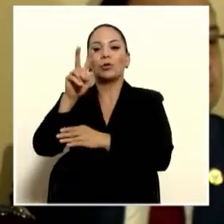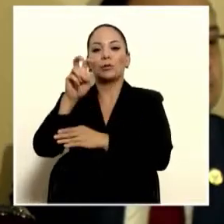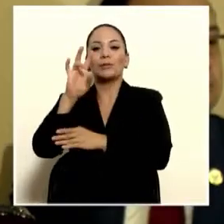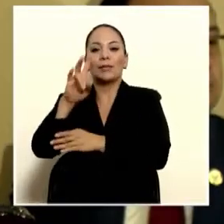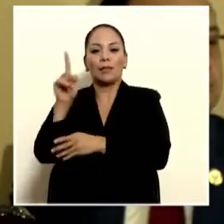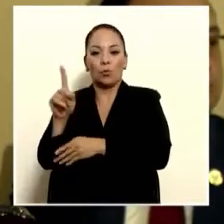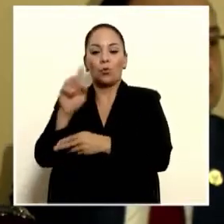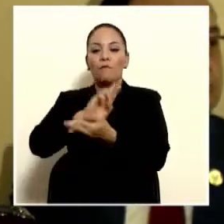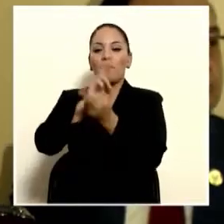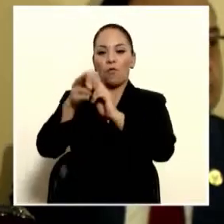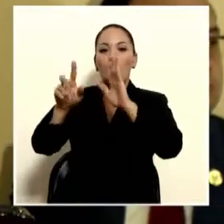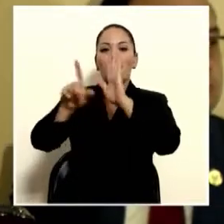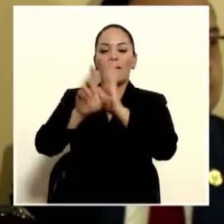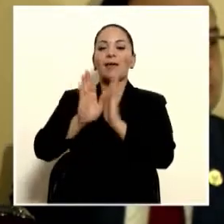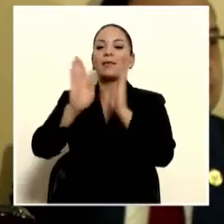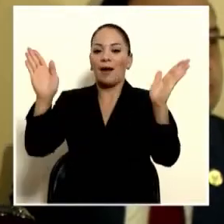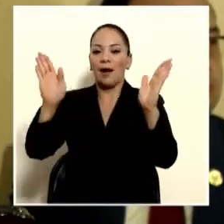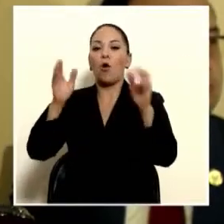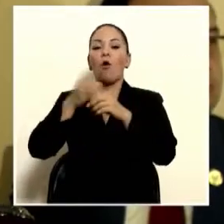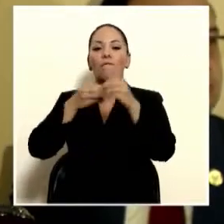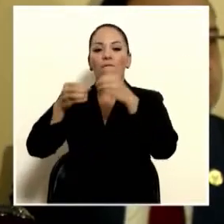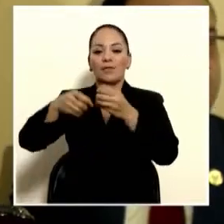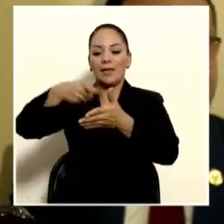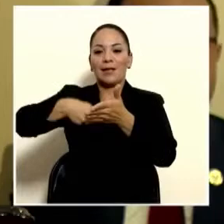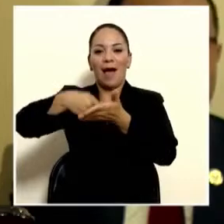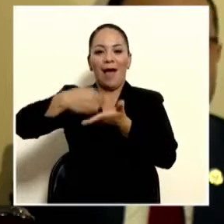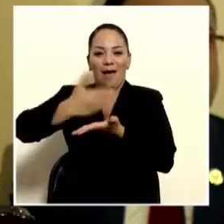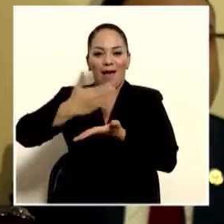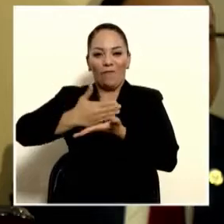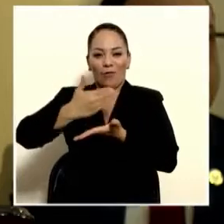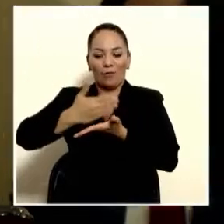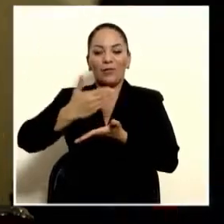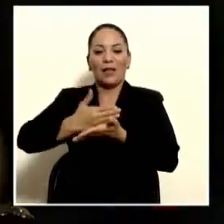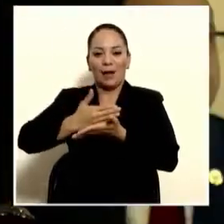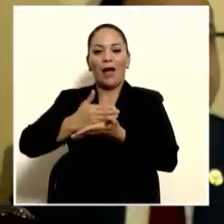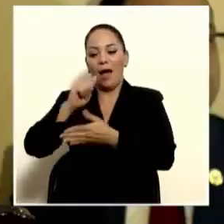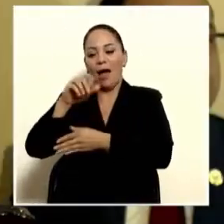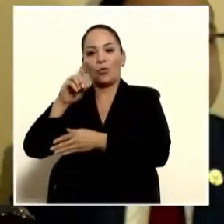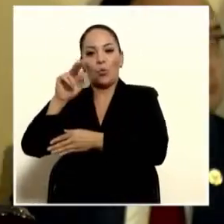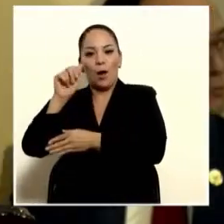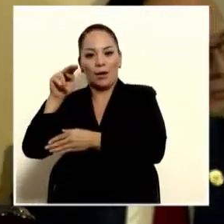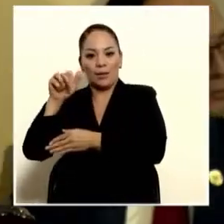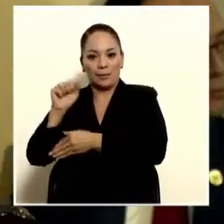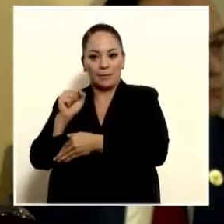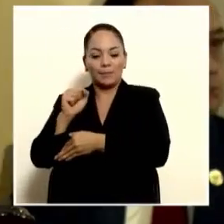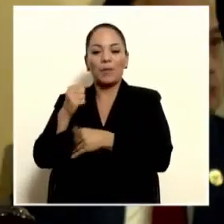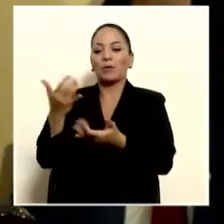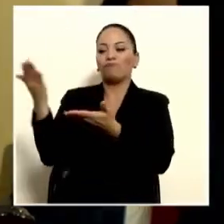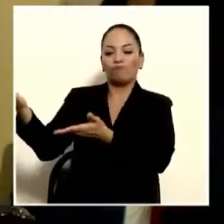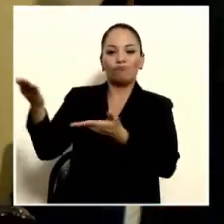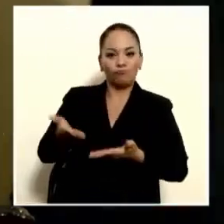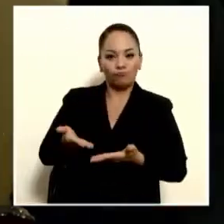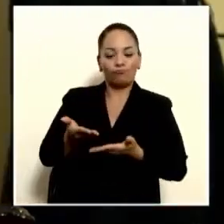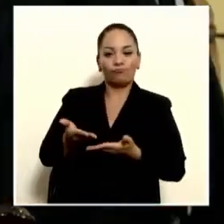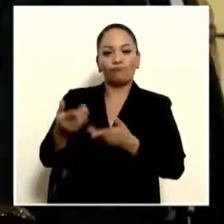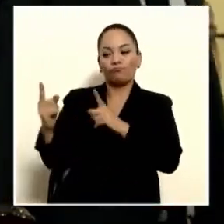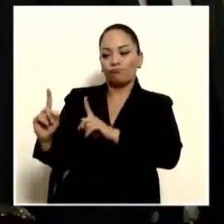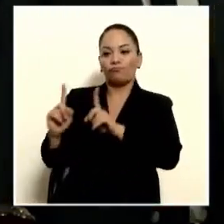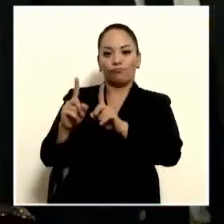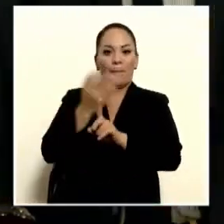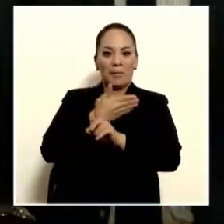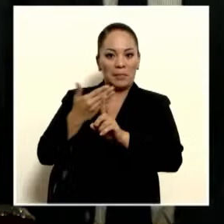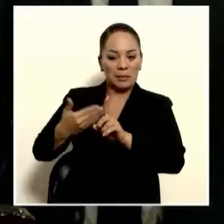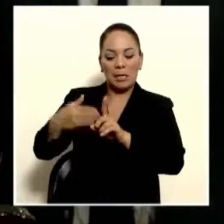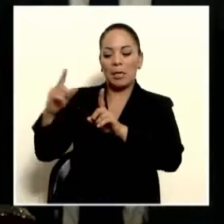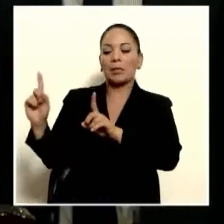10.271, reforma a la Ley General de Aduanas, y para estos efectos solicito su presencia al frente, junto al señor presidente de la